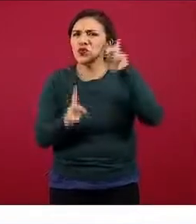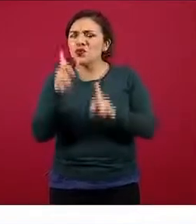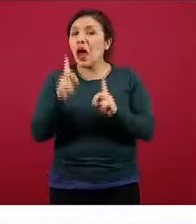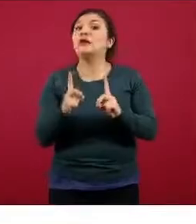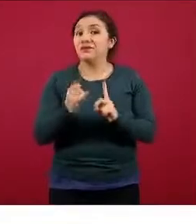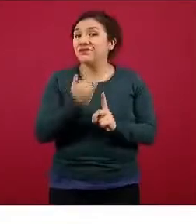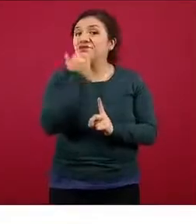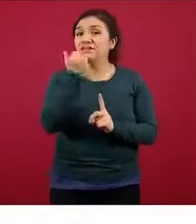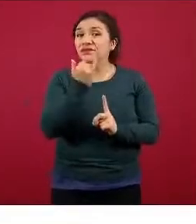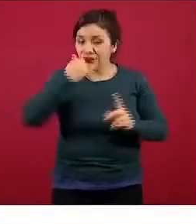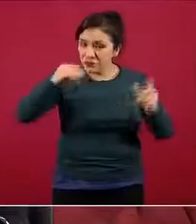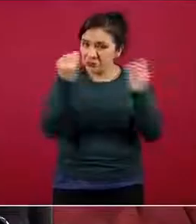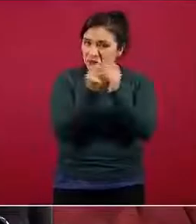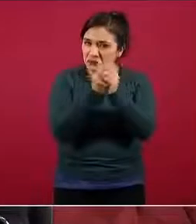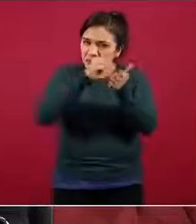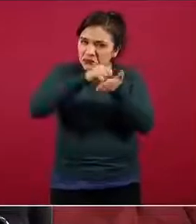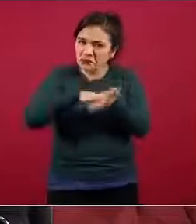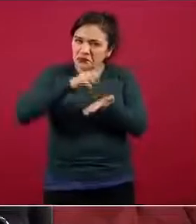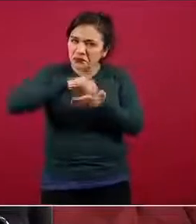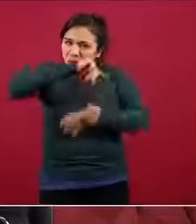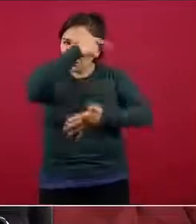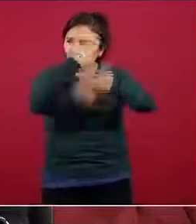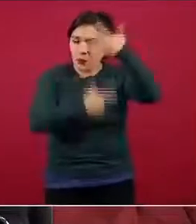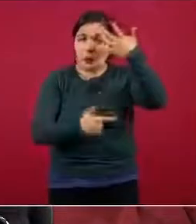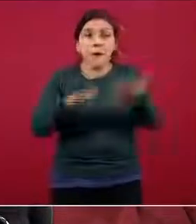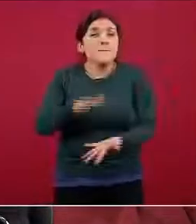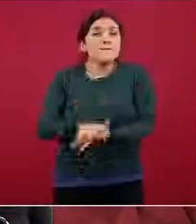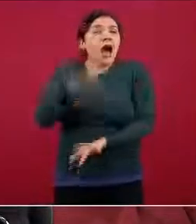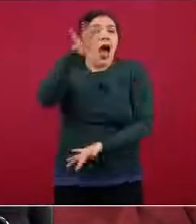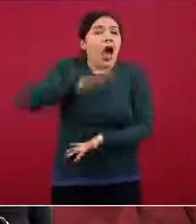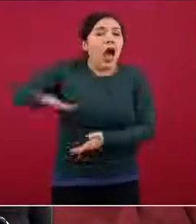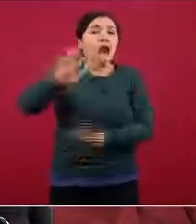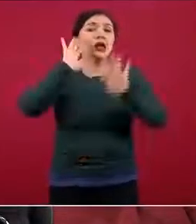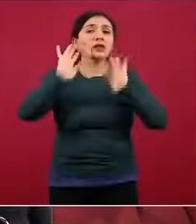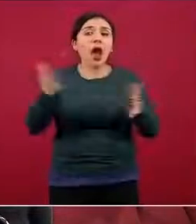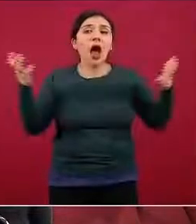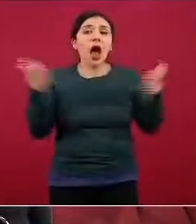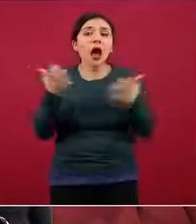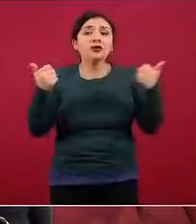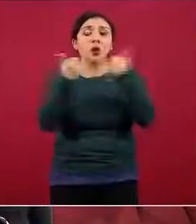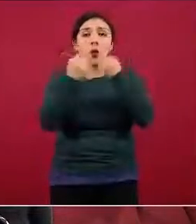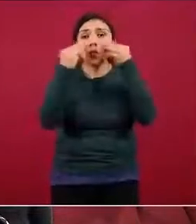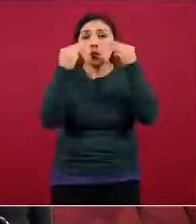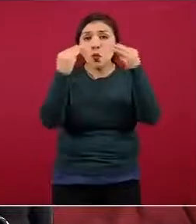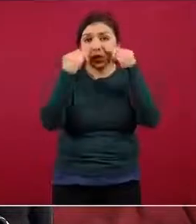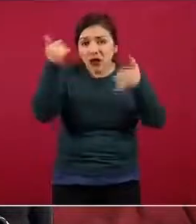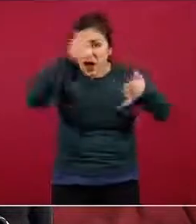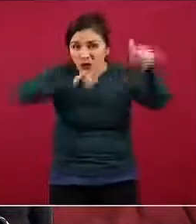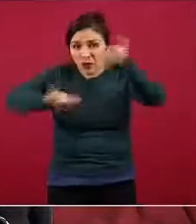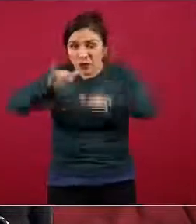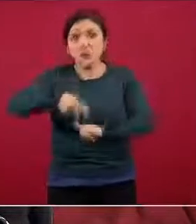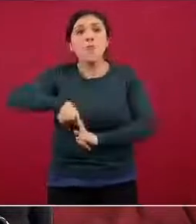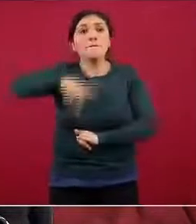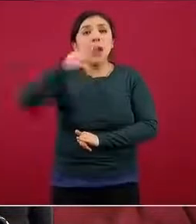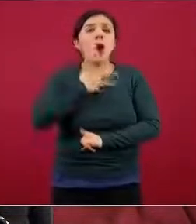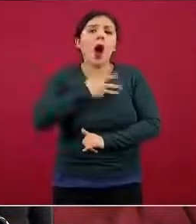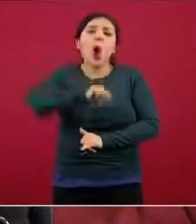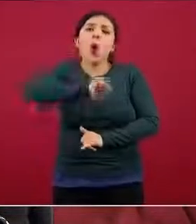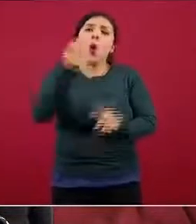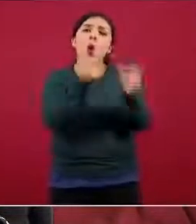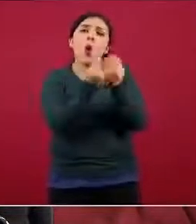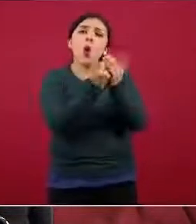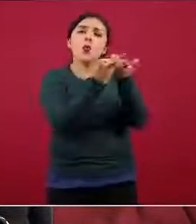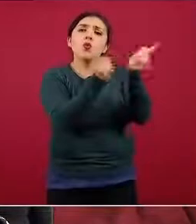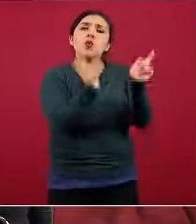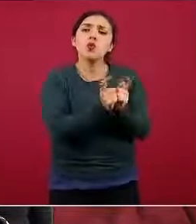casos sospechosos, y a la gran mayoría se les tomó además una muestra. Sin embargo, hay un grupo